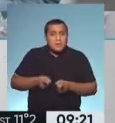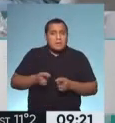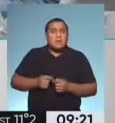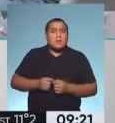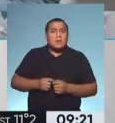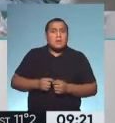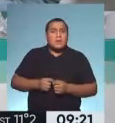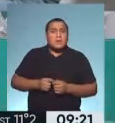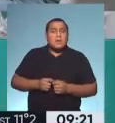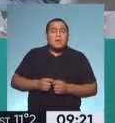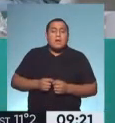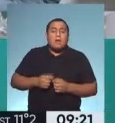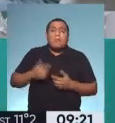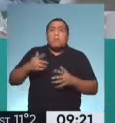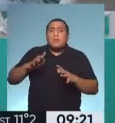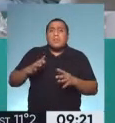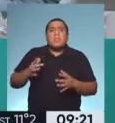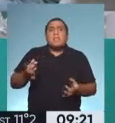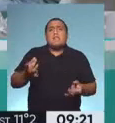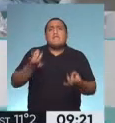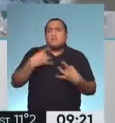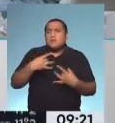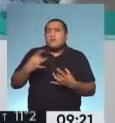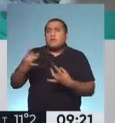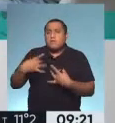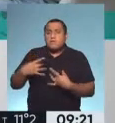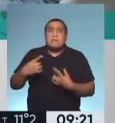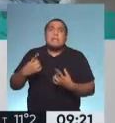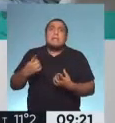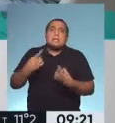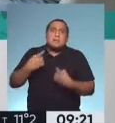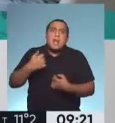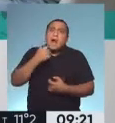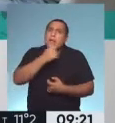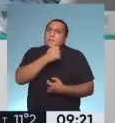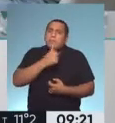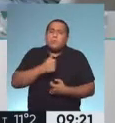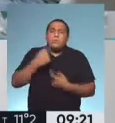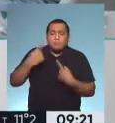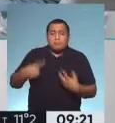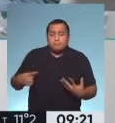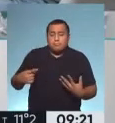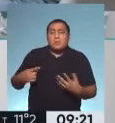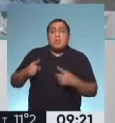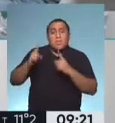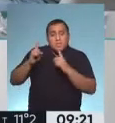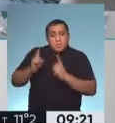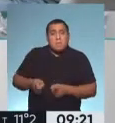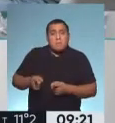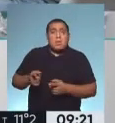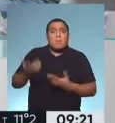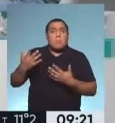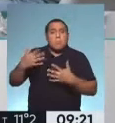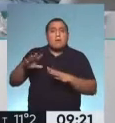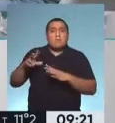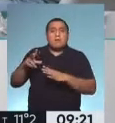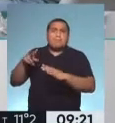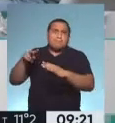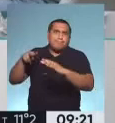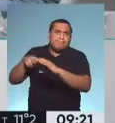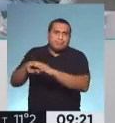requerir infecciones y requerir antibióticos por infecciones cinco veces más posibilidades de ingresar una terapia intensiva